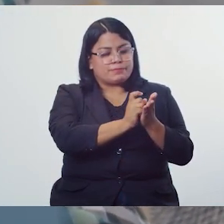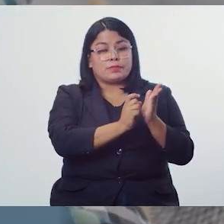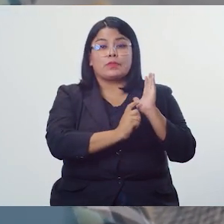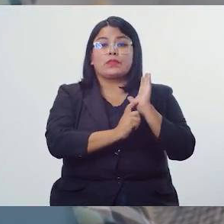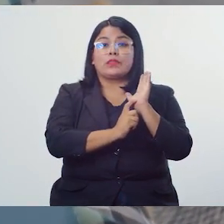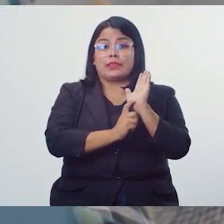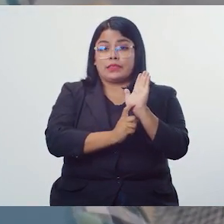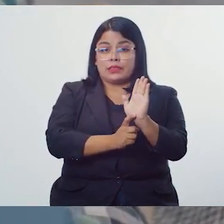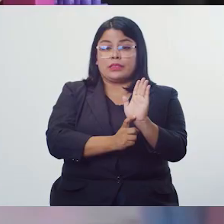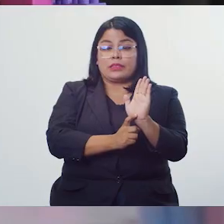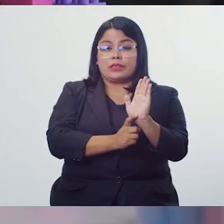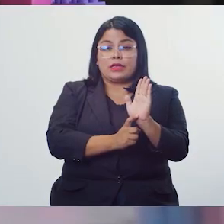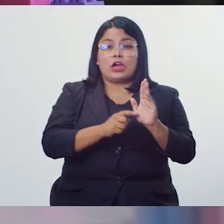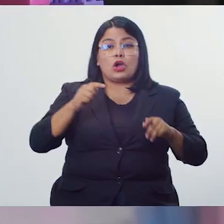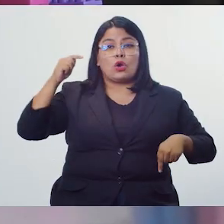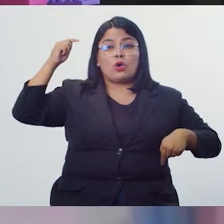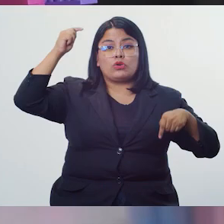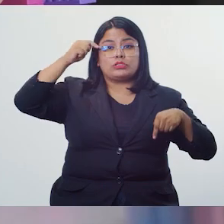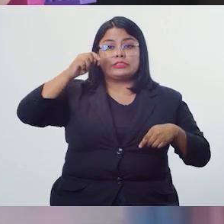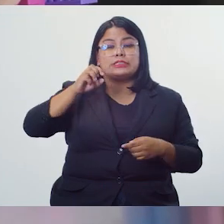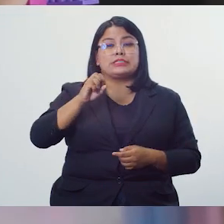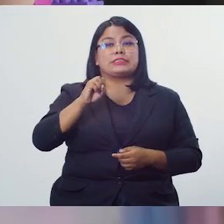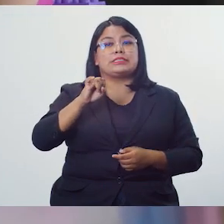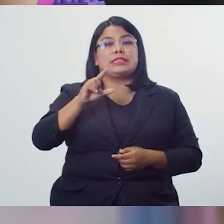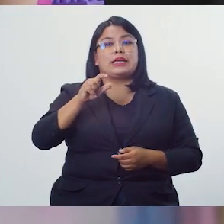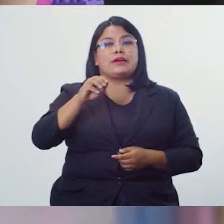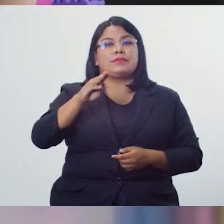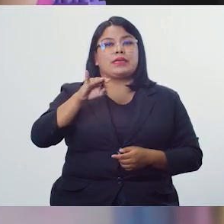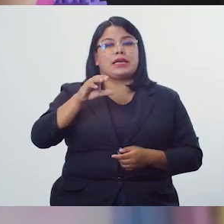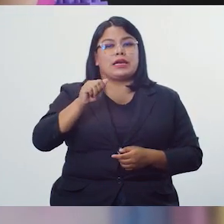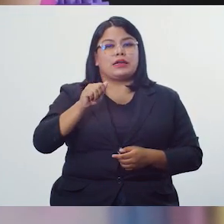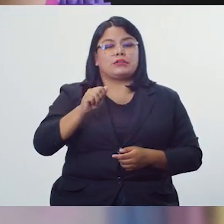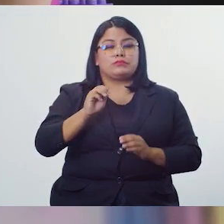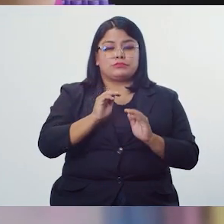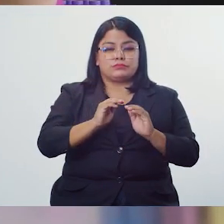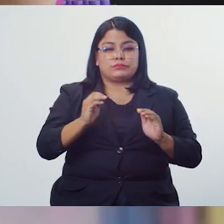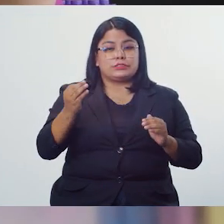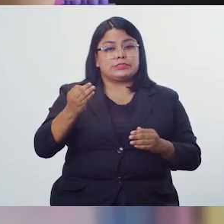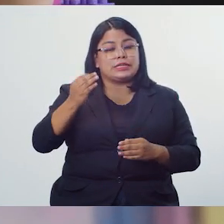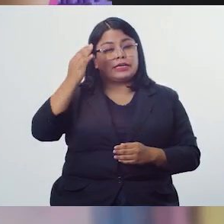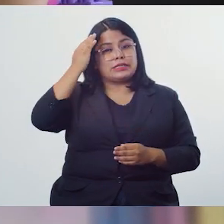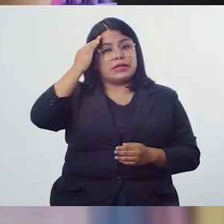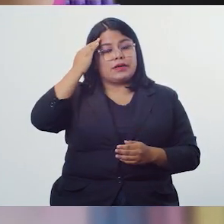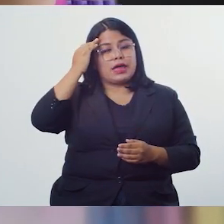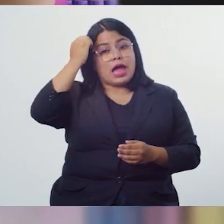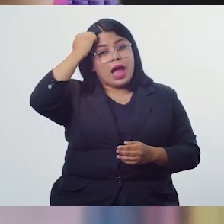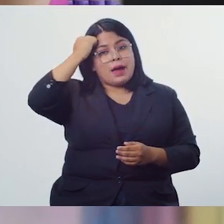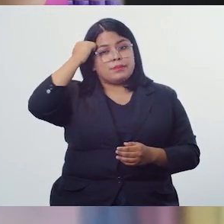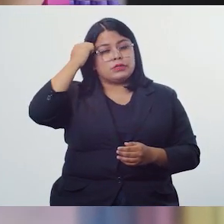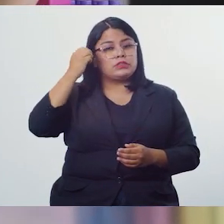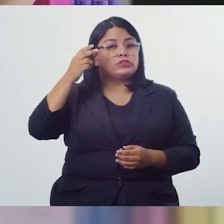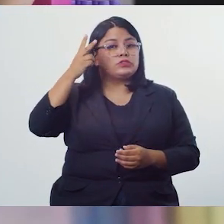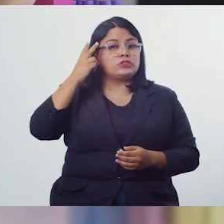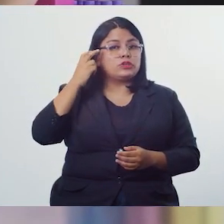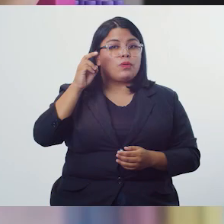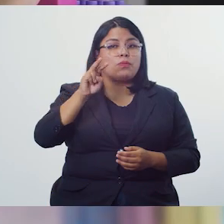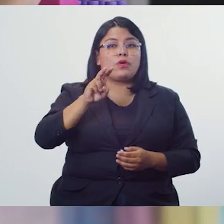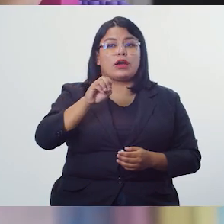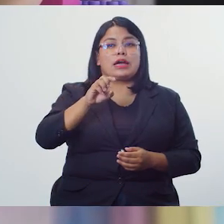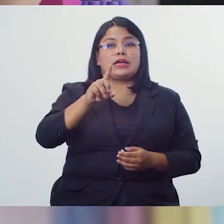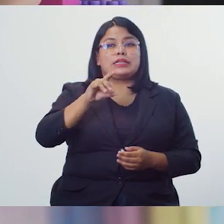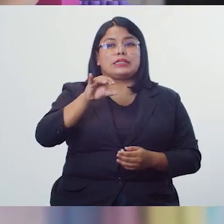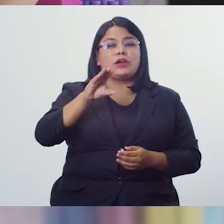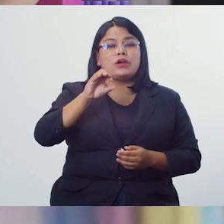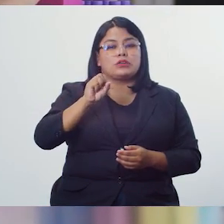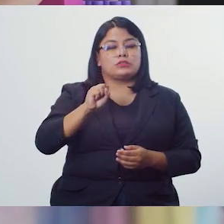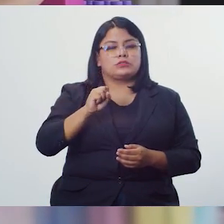los representan. Conciencia silábica. Los niños necesitan aprender que hay sonidos vocálicos y consonánticos, y